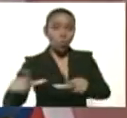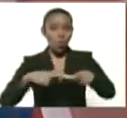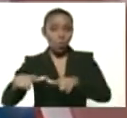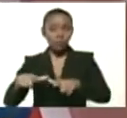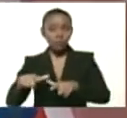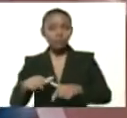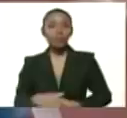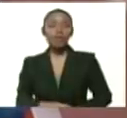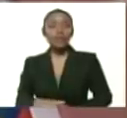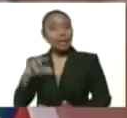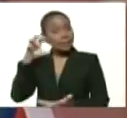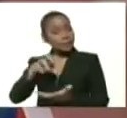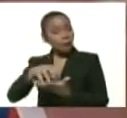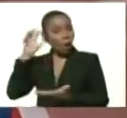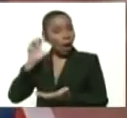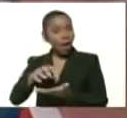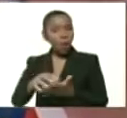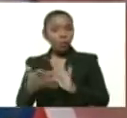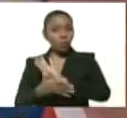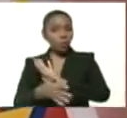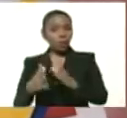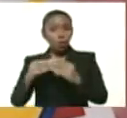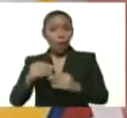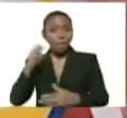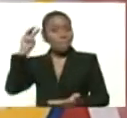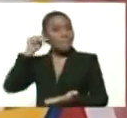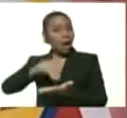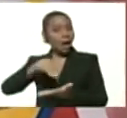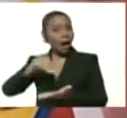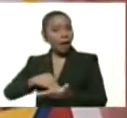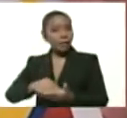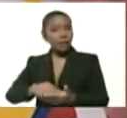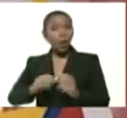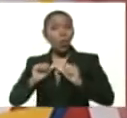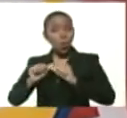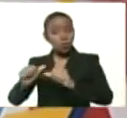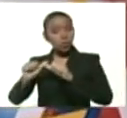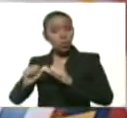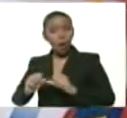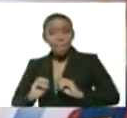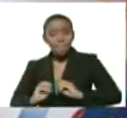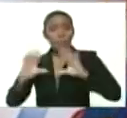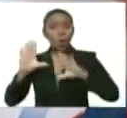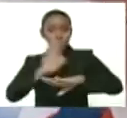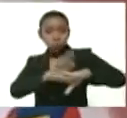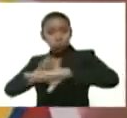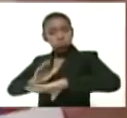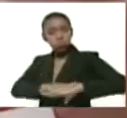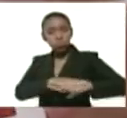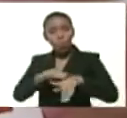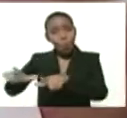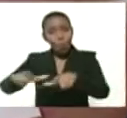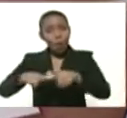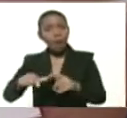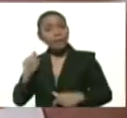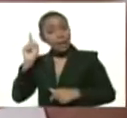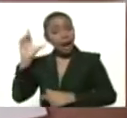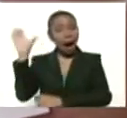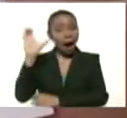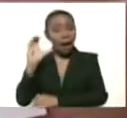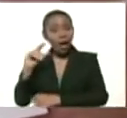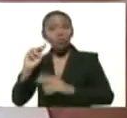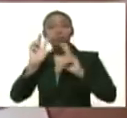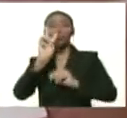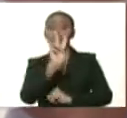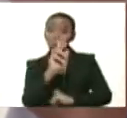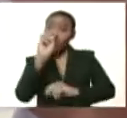metropolitanas del estado de Aragua, sobre todo en Maracay. Se siguen prendiendo las alarmas en las áreas metropolitanas de Caracas, dos nuevos